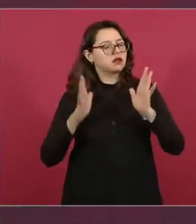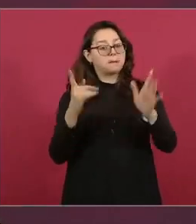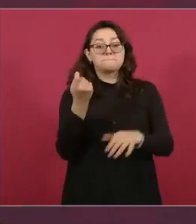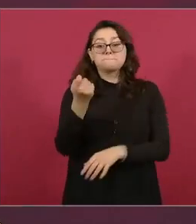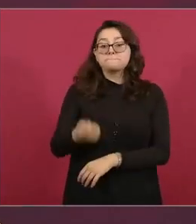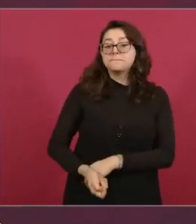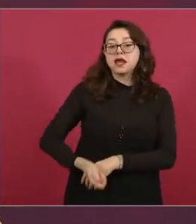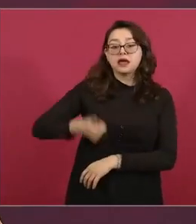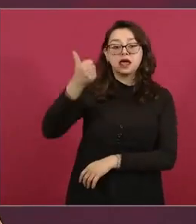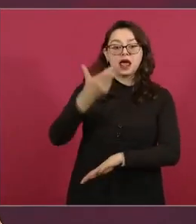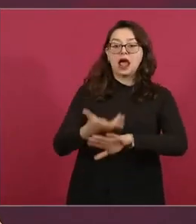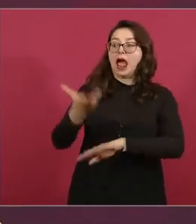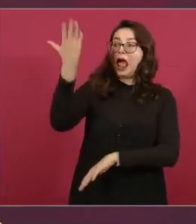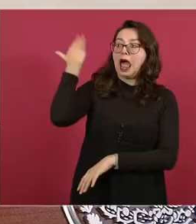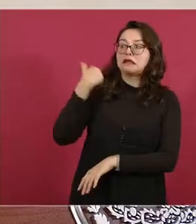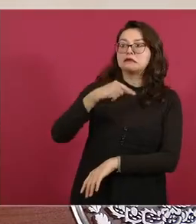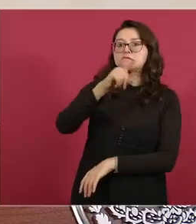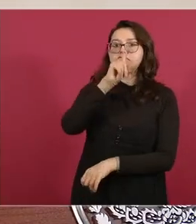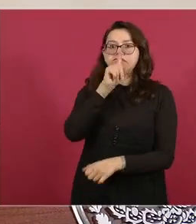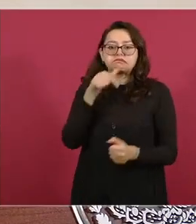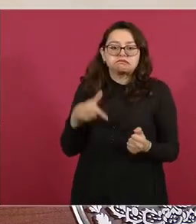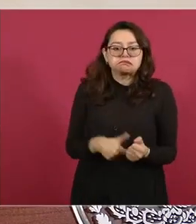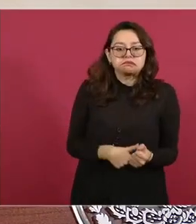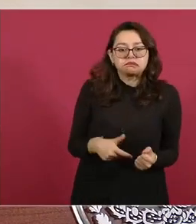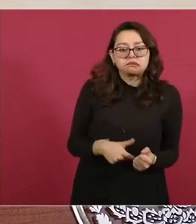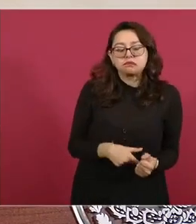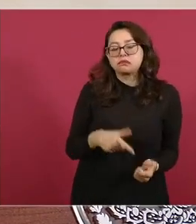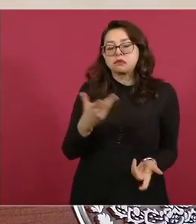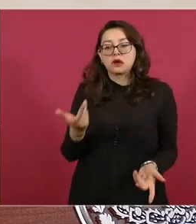escuchando, ¿qué sabían